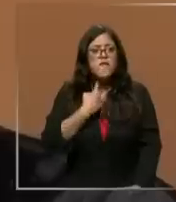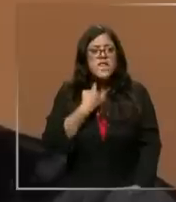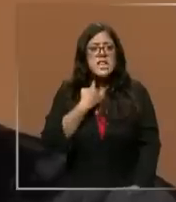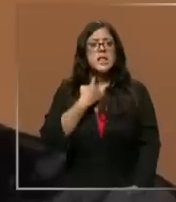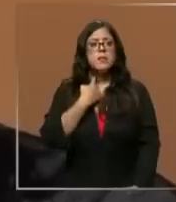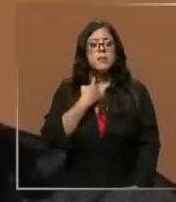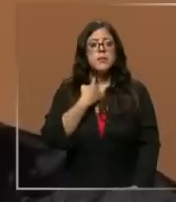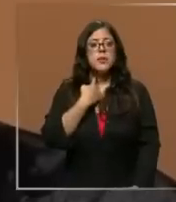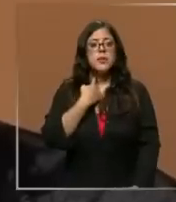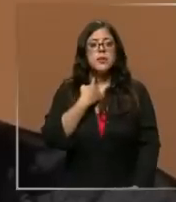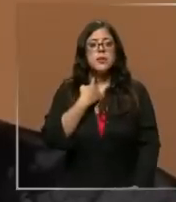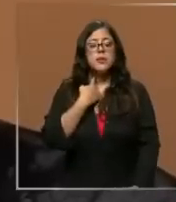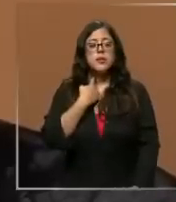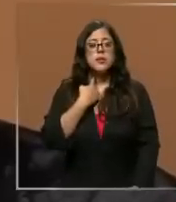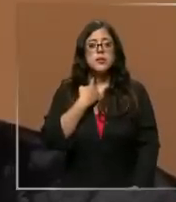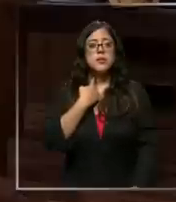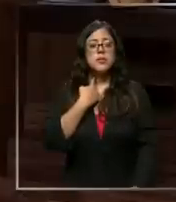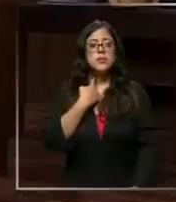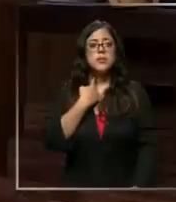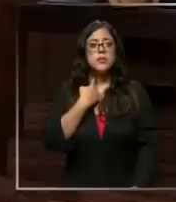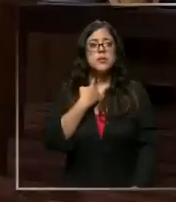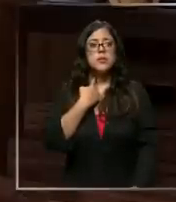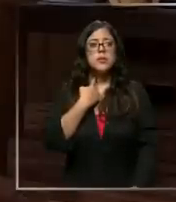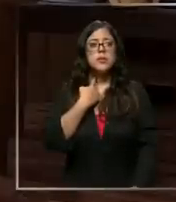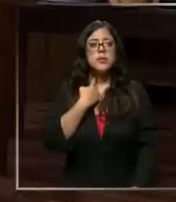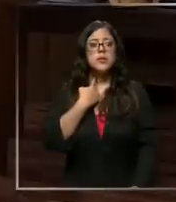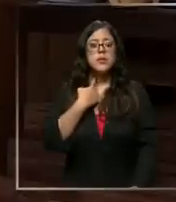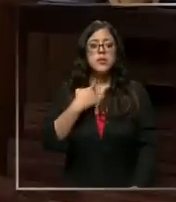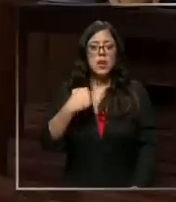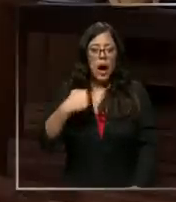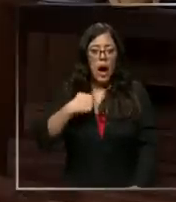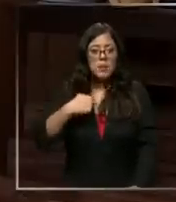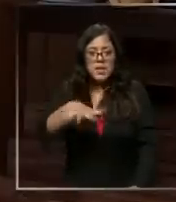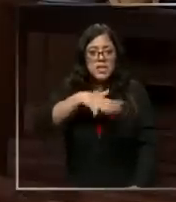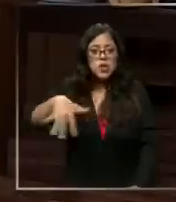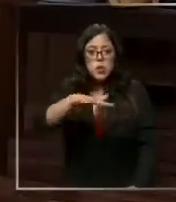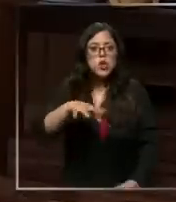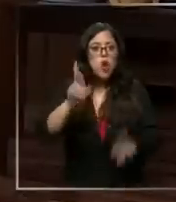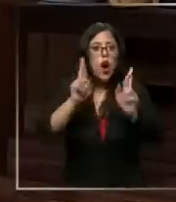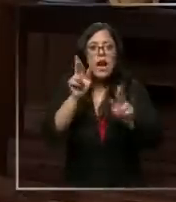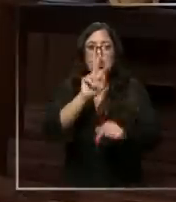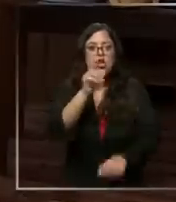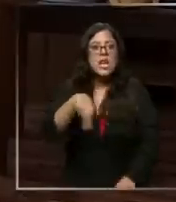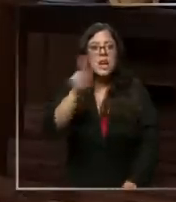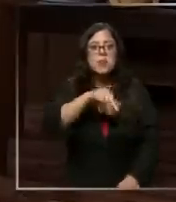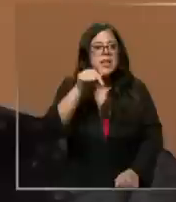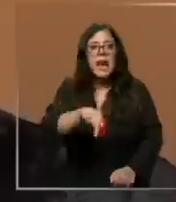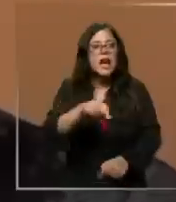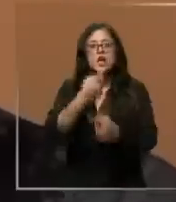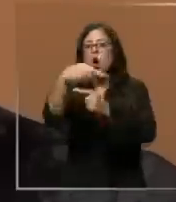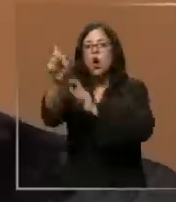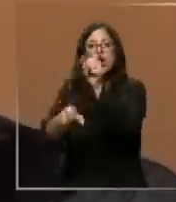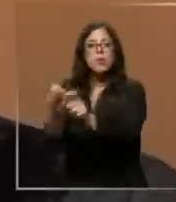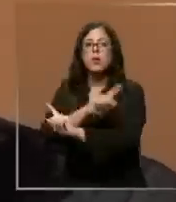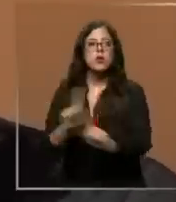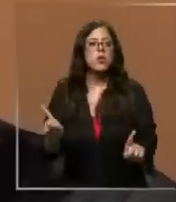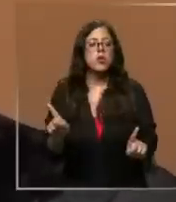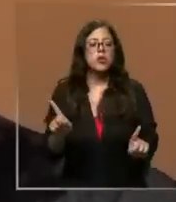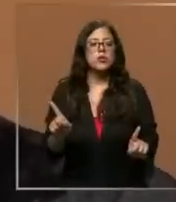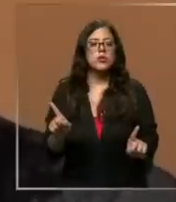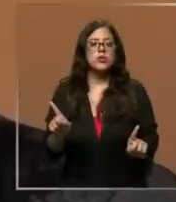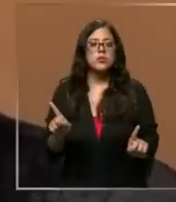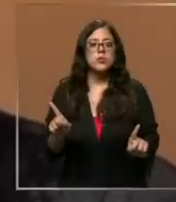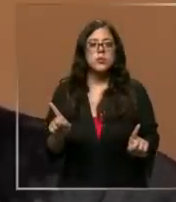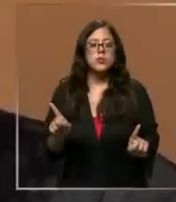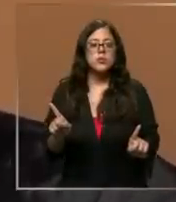fui la víctima a mí me pasó esta cosa ojalá que no le pasa a nadie más esto que nadie le pase